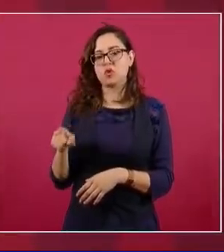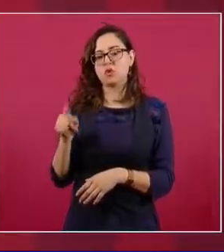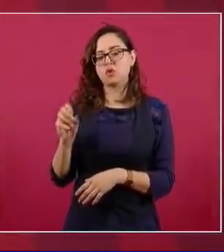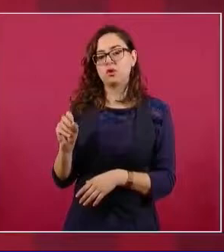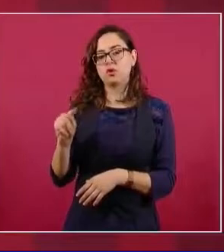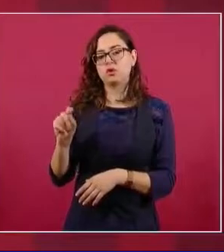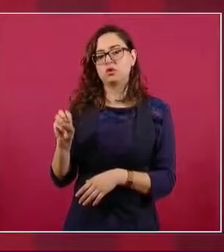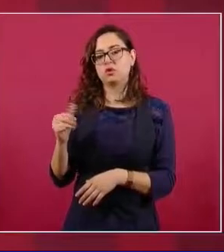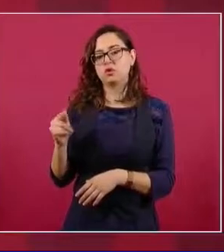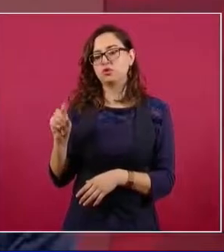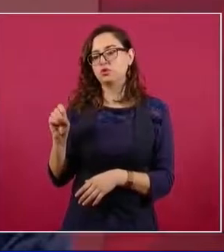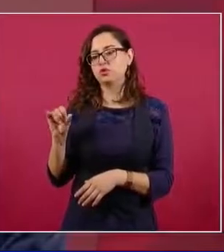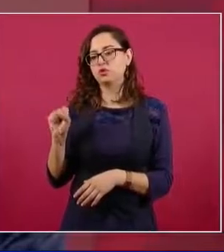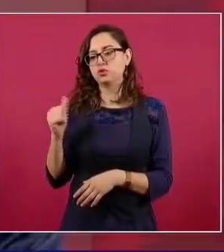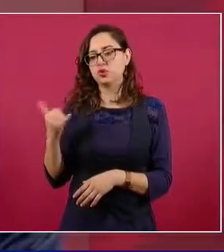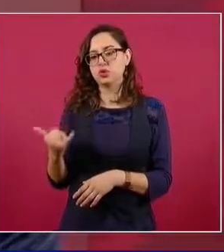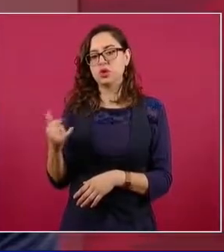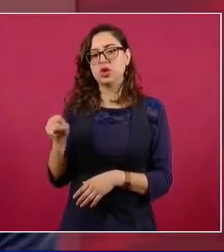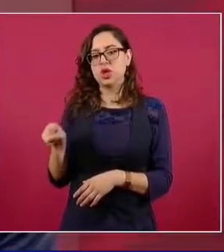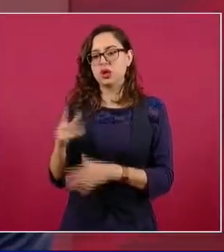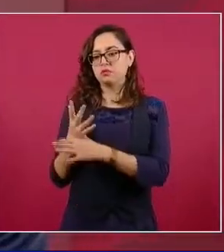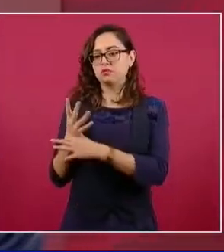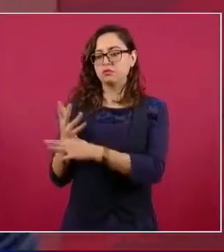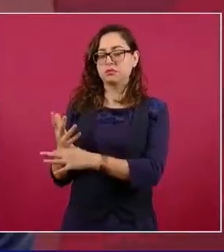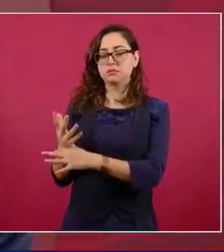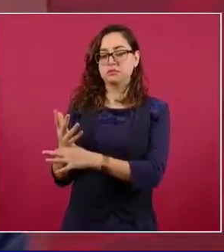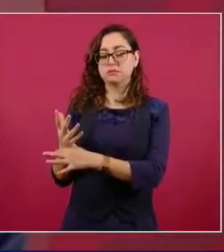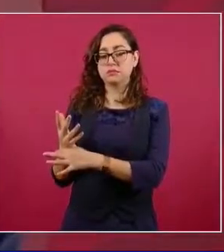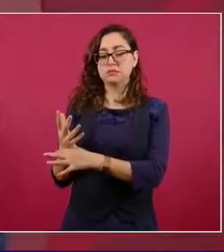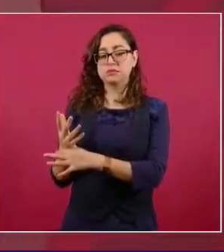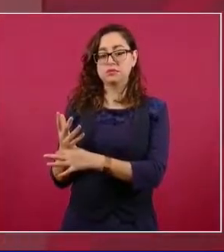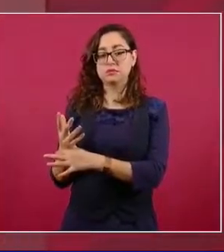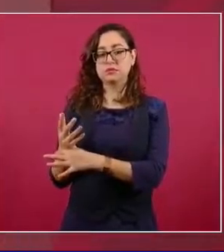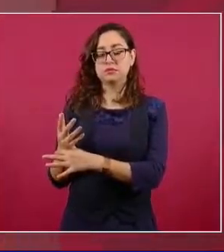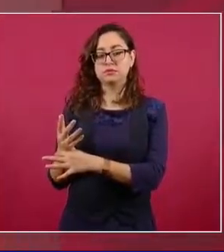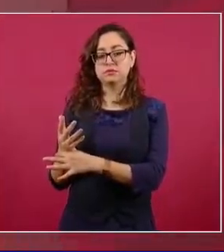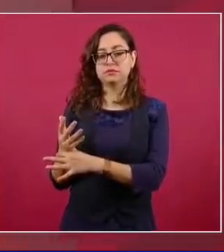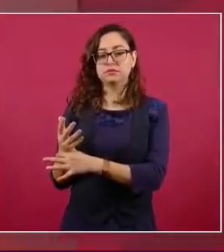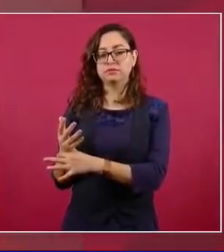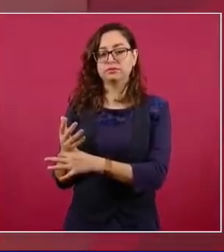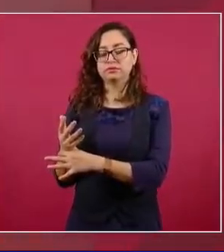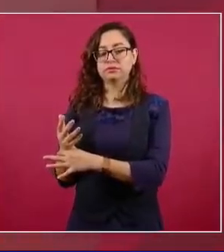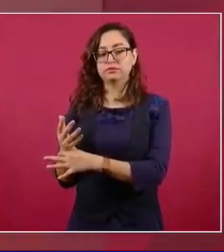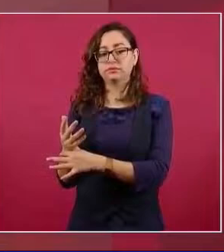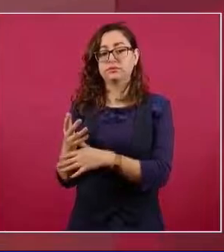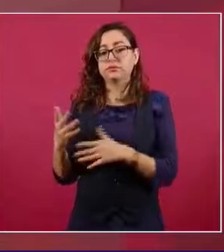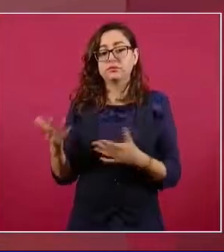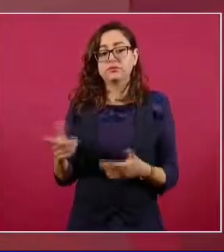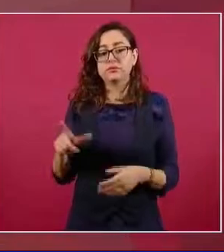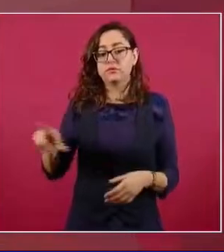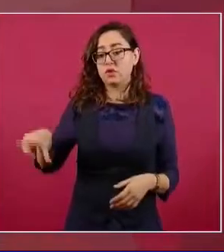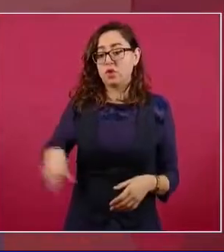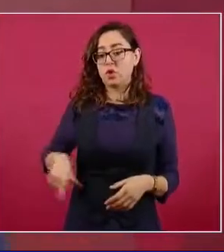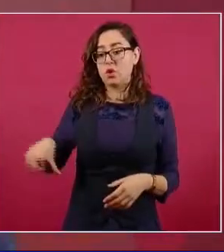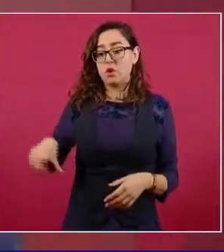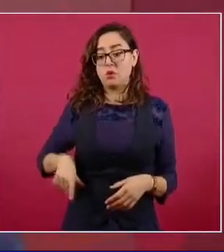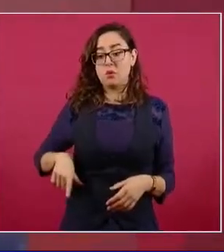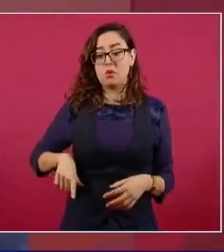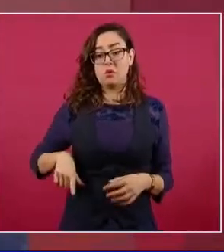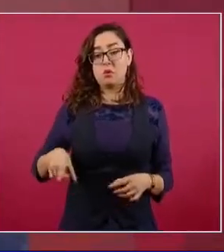que decía que un gobierno que no procuraba la justicia no era